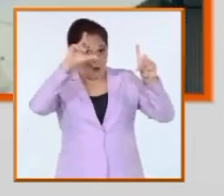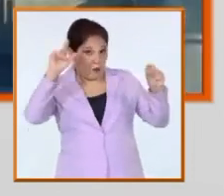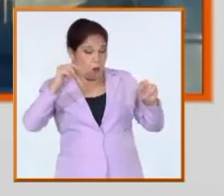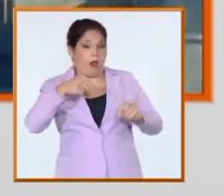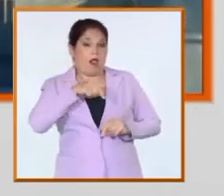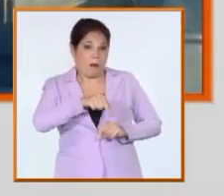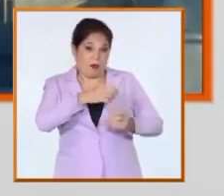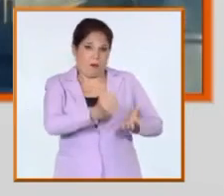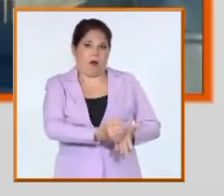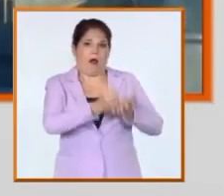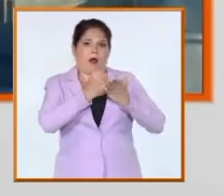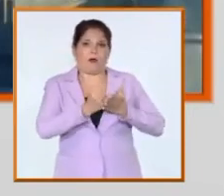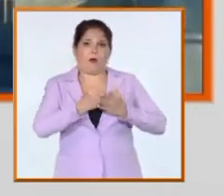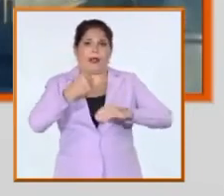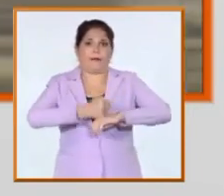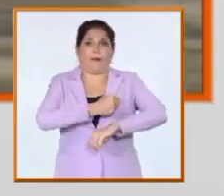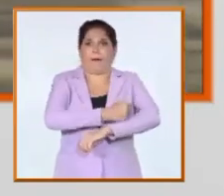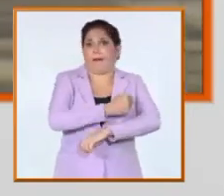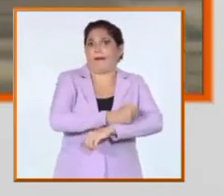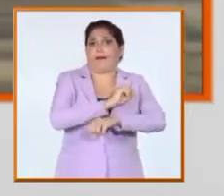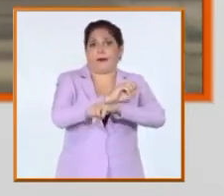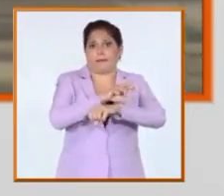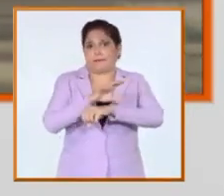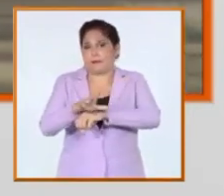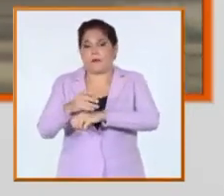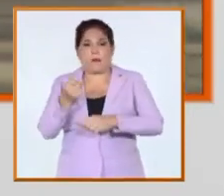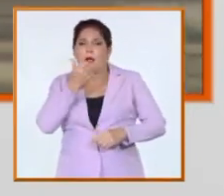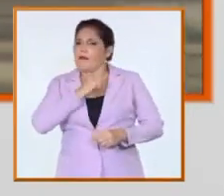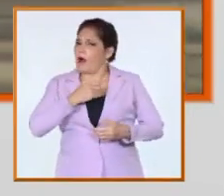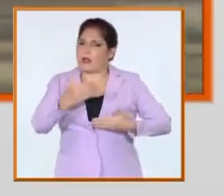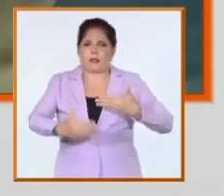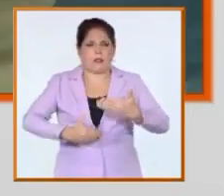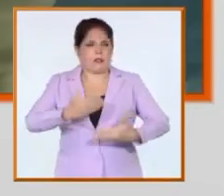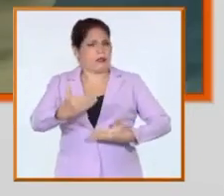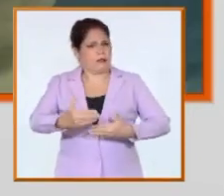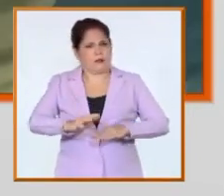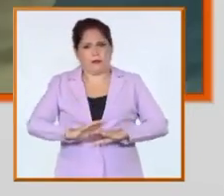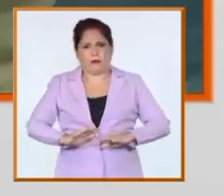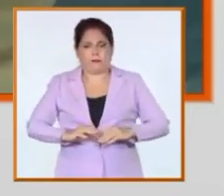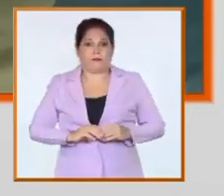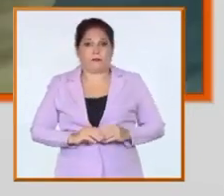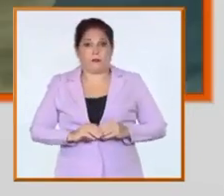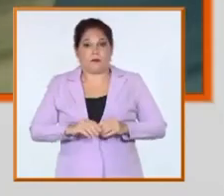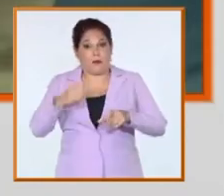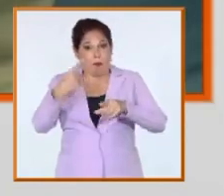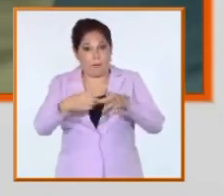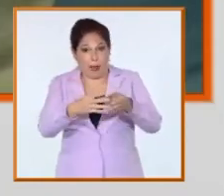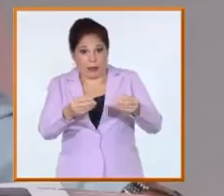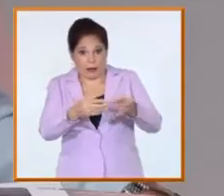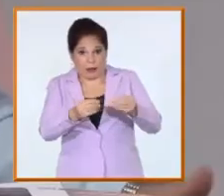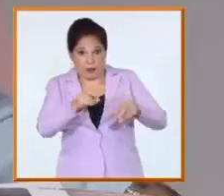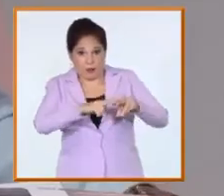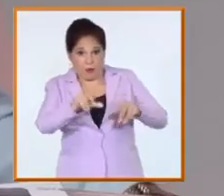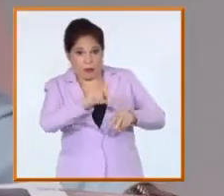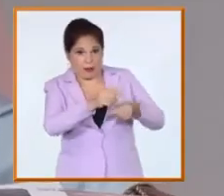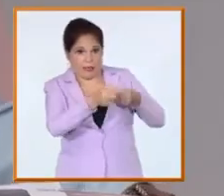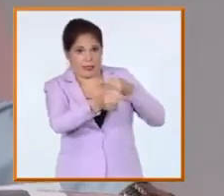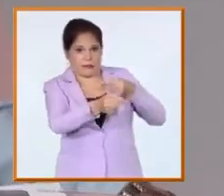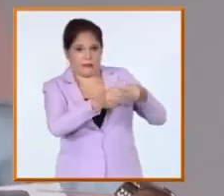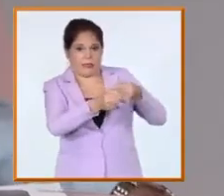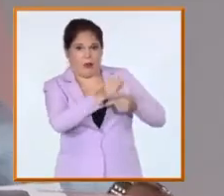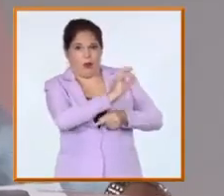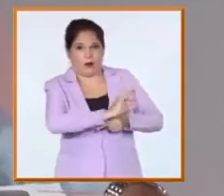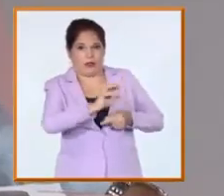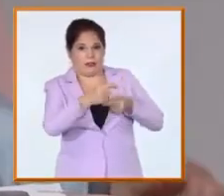a disminuir transportaciones hacer más viable todo ese proceso mucho más viable además las materias primas o quién están mucho más cerca están ahí